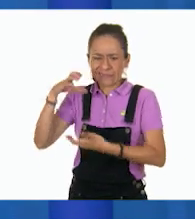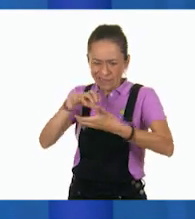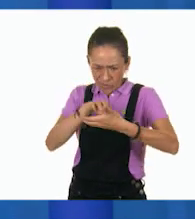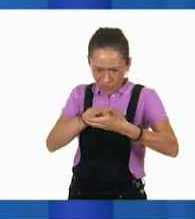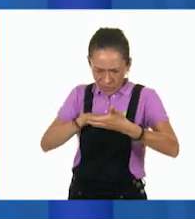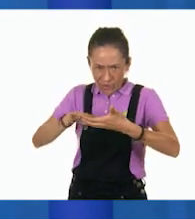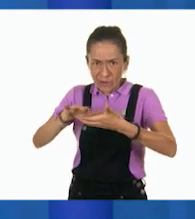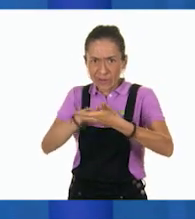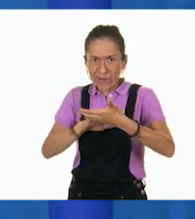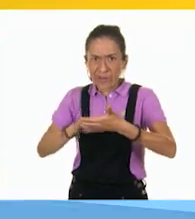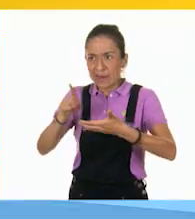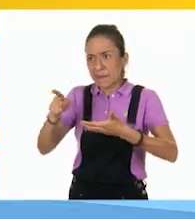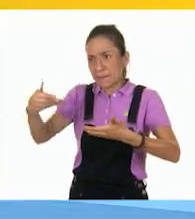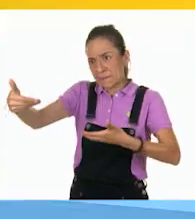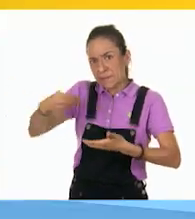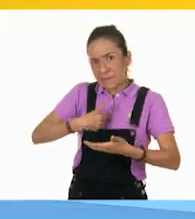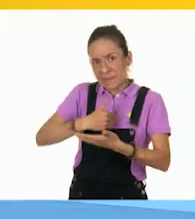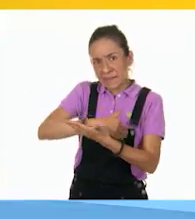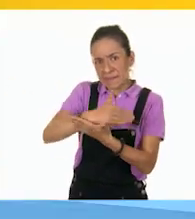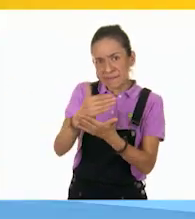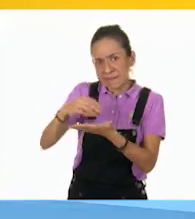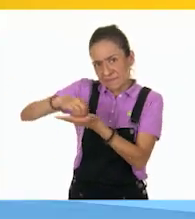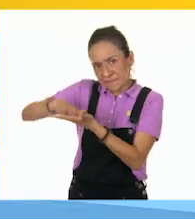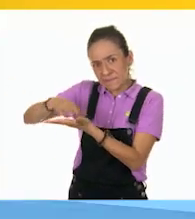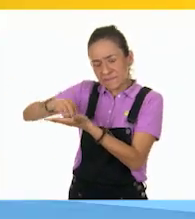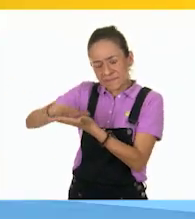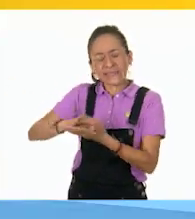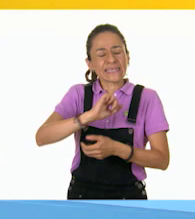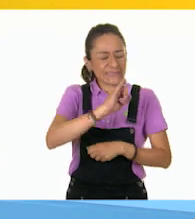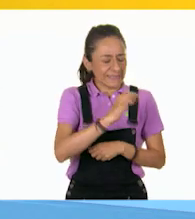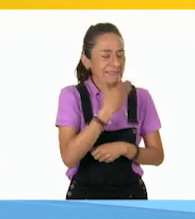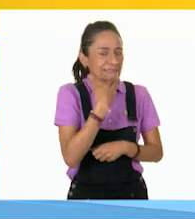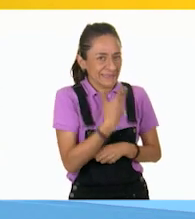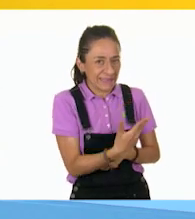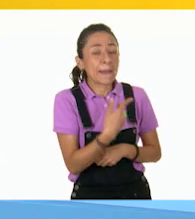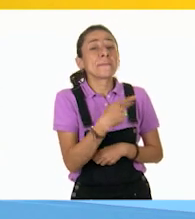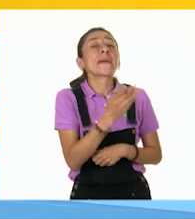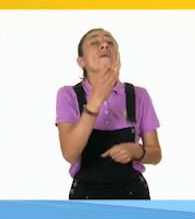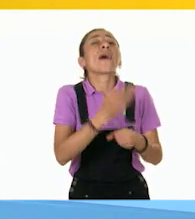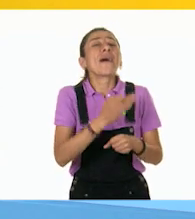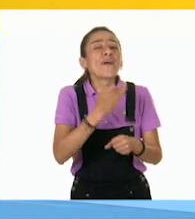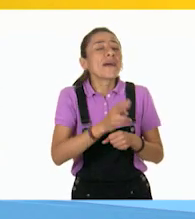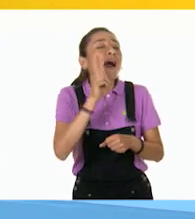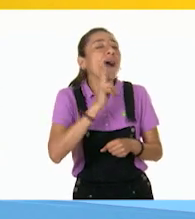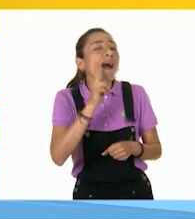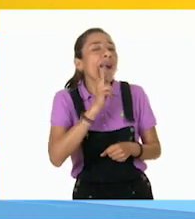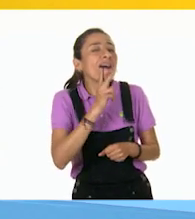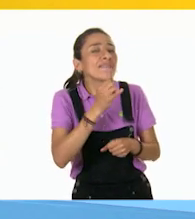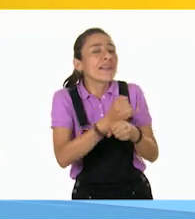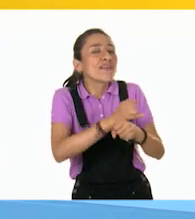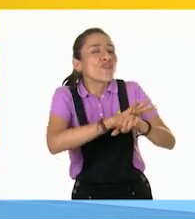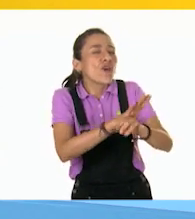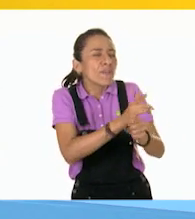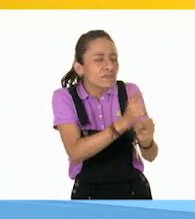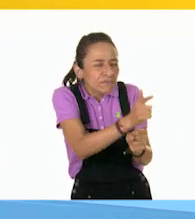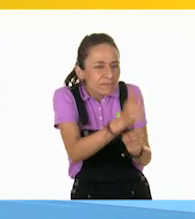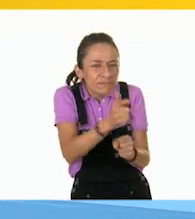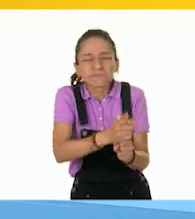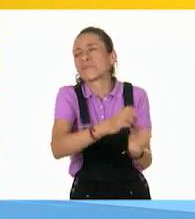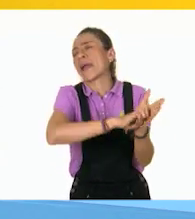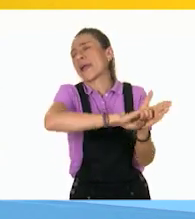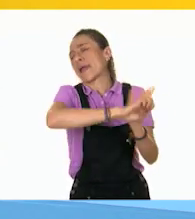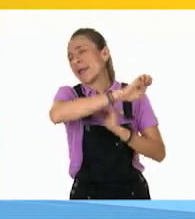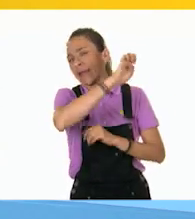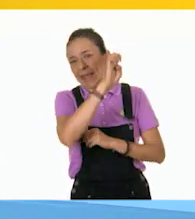solicitando. Muy bien, pero antes, María, identifiquemos entre todos los datos que tenemos, por ejemplo, ¿cuál es